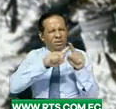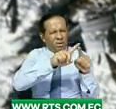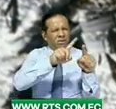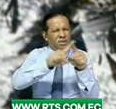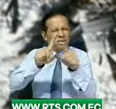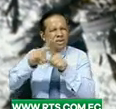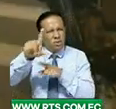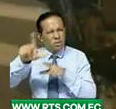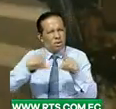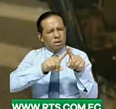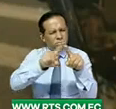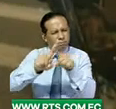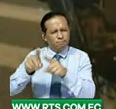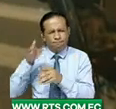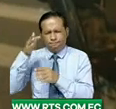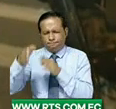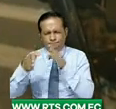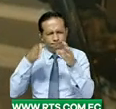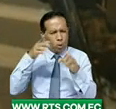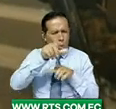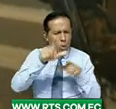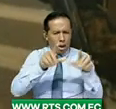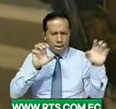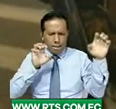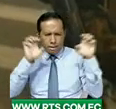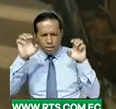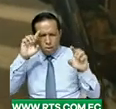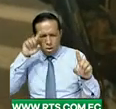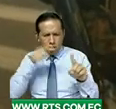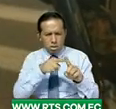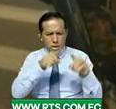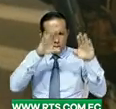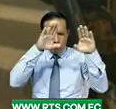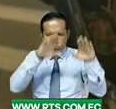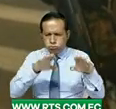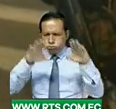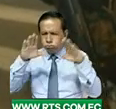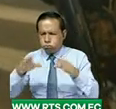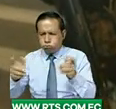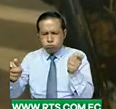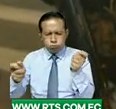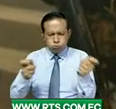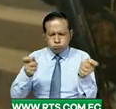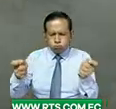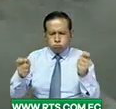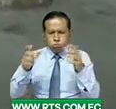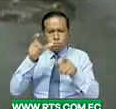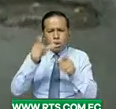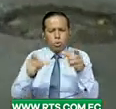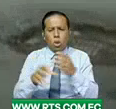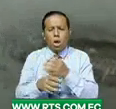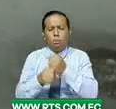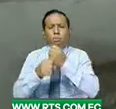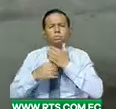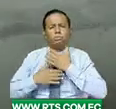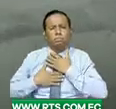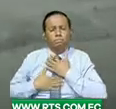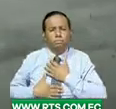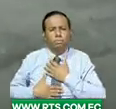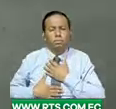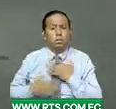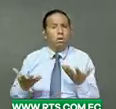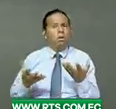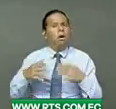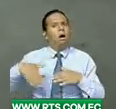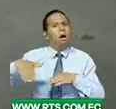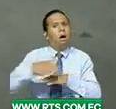en lugares estratégicos, con la finalidad de garantizar el orden y la seguridad ciudadana. El desbordamiento de la actividad